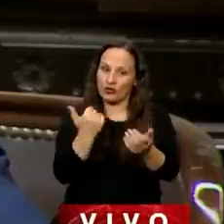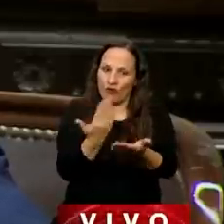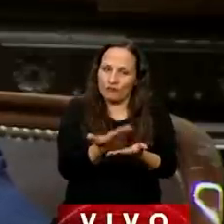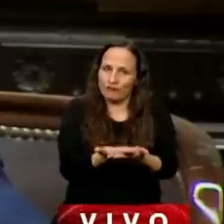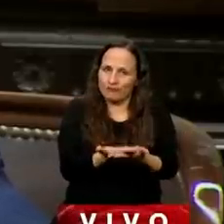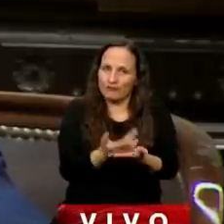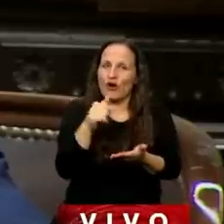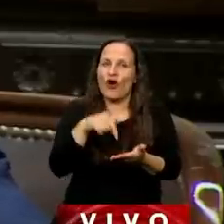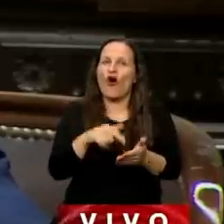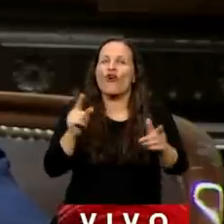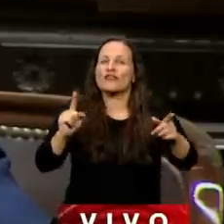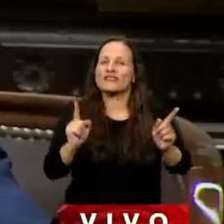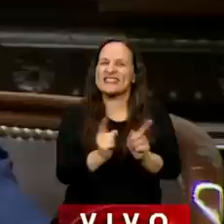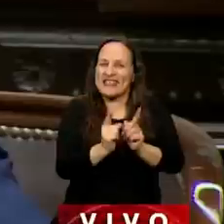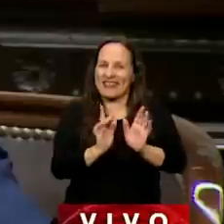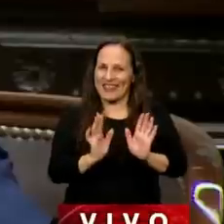a esta síntesis.